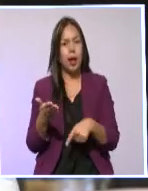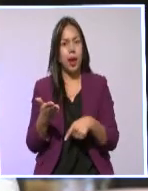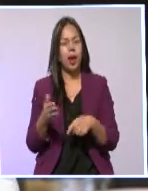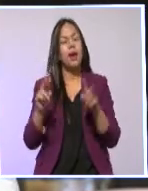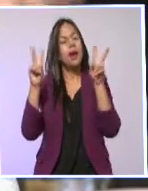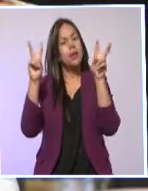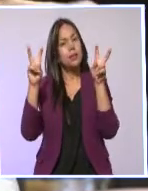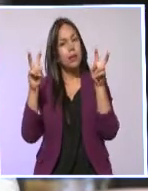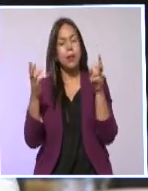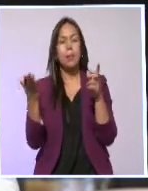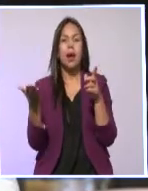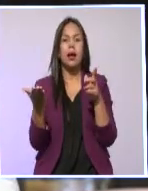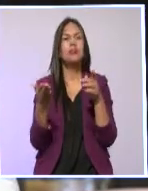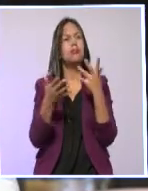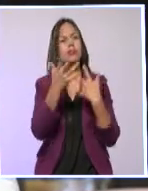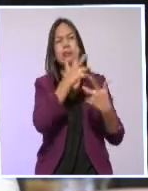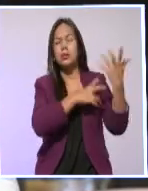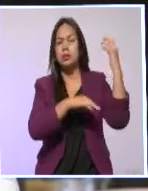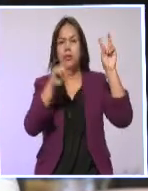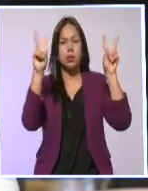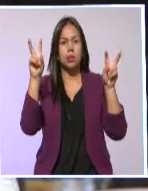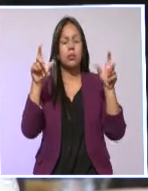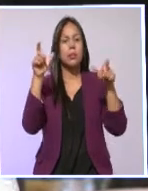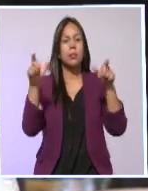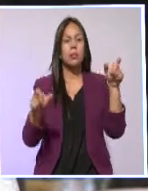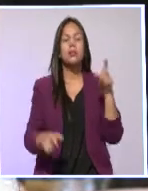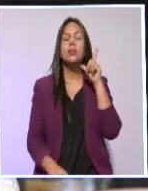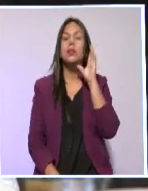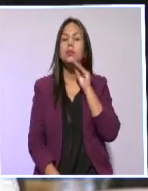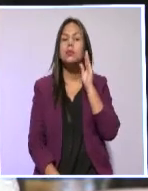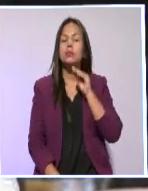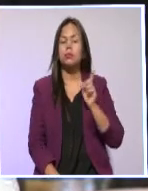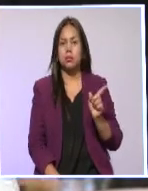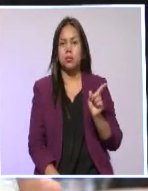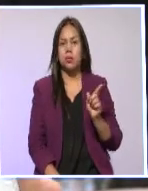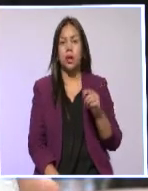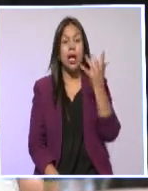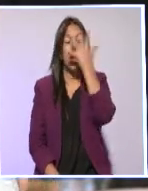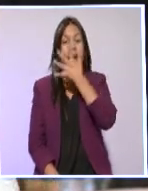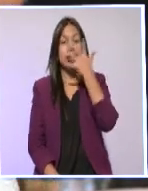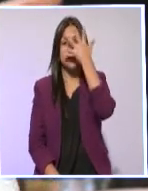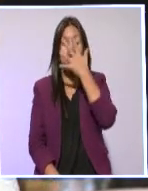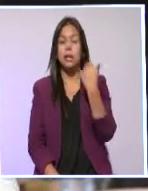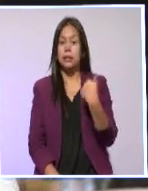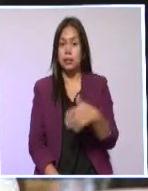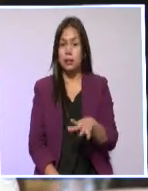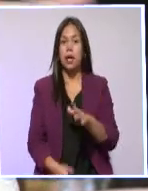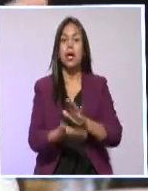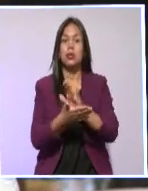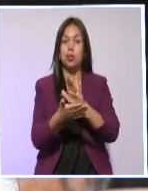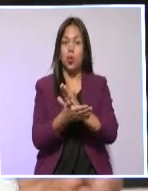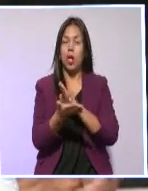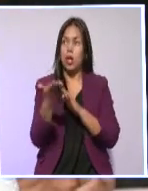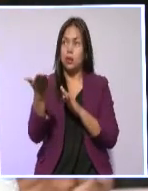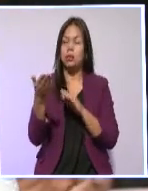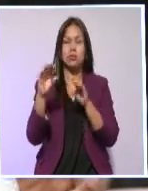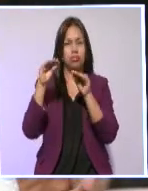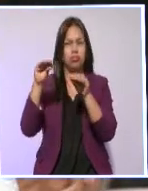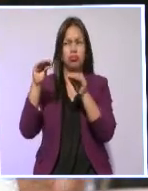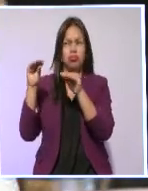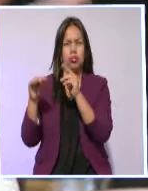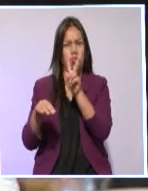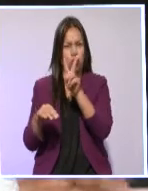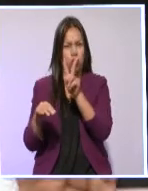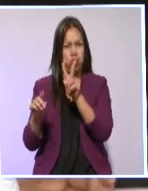que ya había un ofrecimiento, ya hay un plan piloto. En Esmeralda hay 12 escuelas, se suponía que eso se hablaba, pero no se conoce.